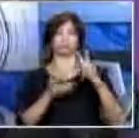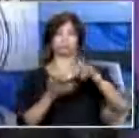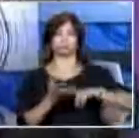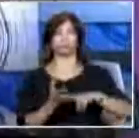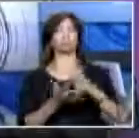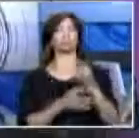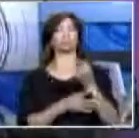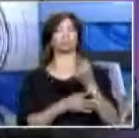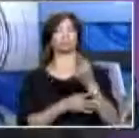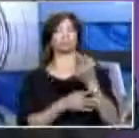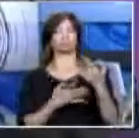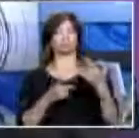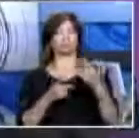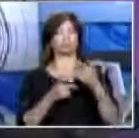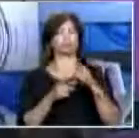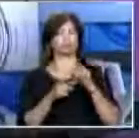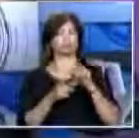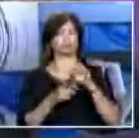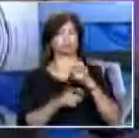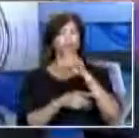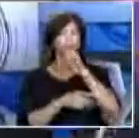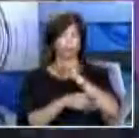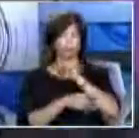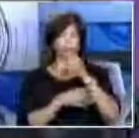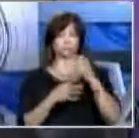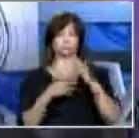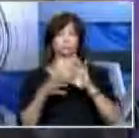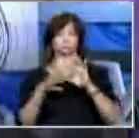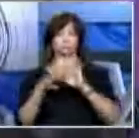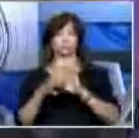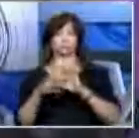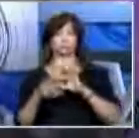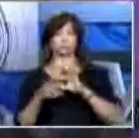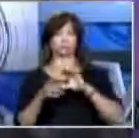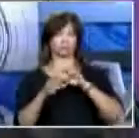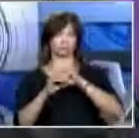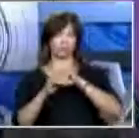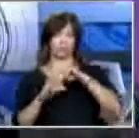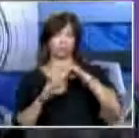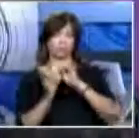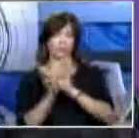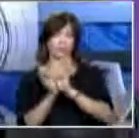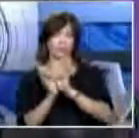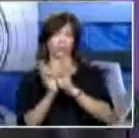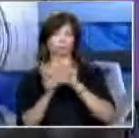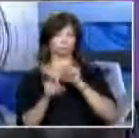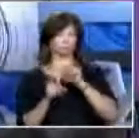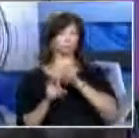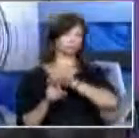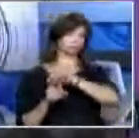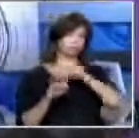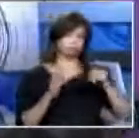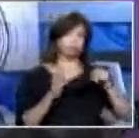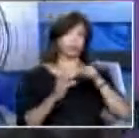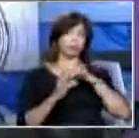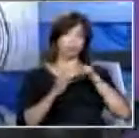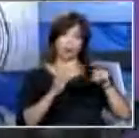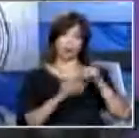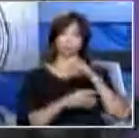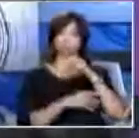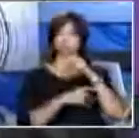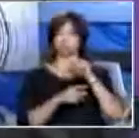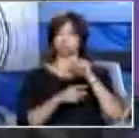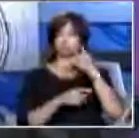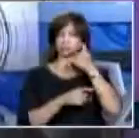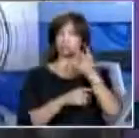2011 a través del operador orange en una alianza estratégica con el banco popular esta tendencia de pago a través del móvil se ha